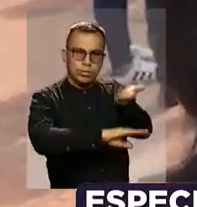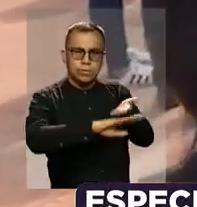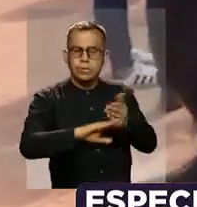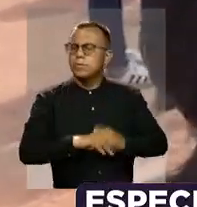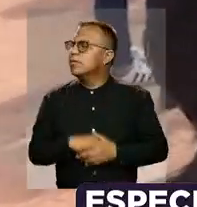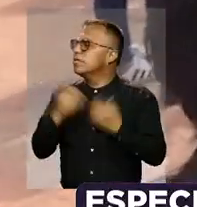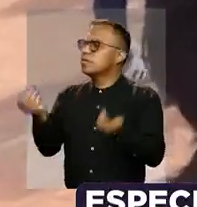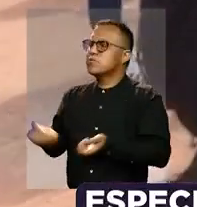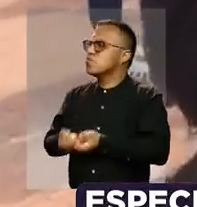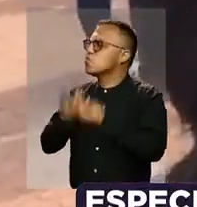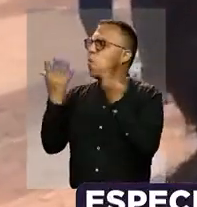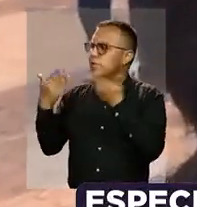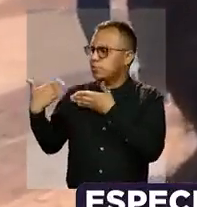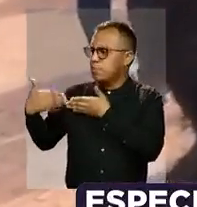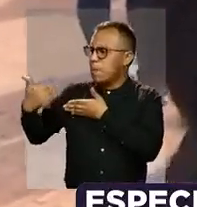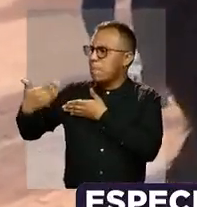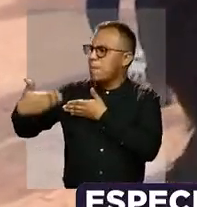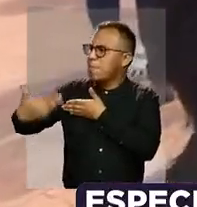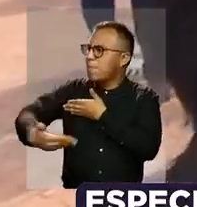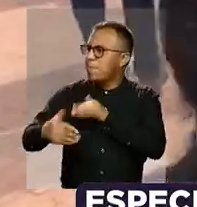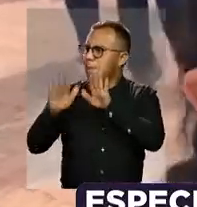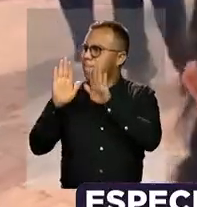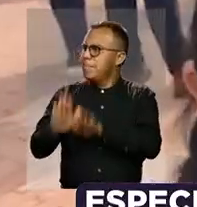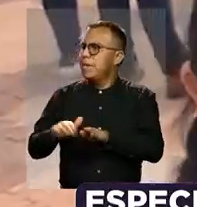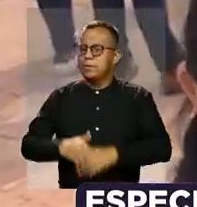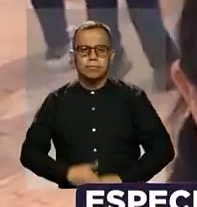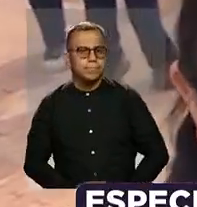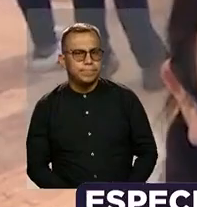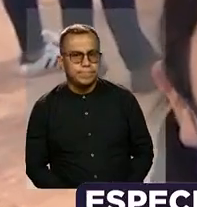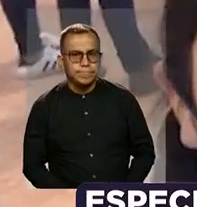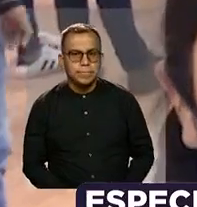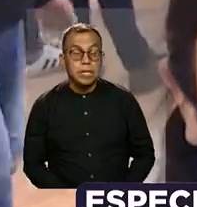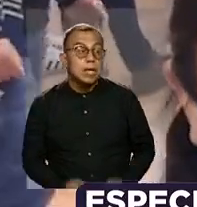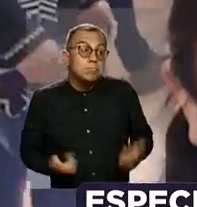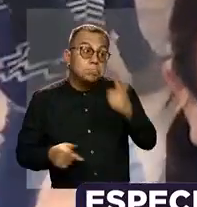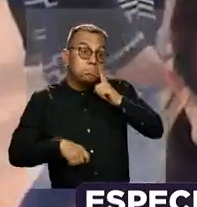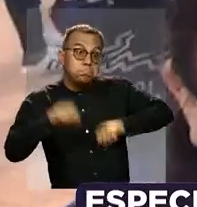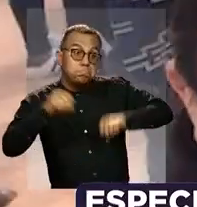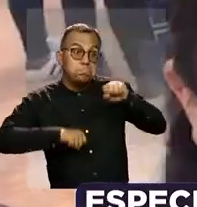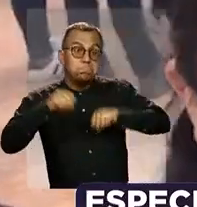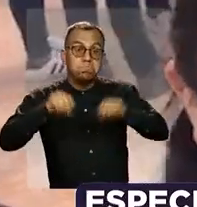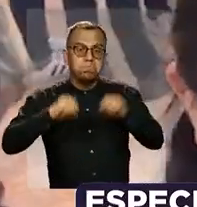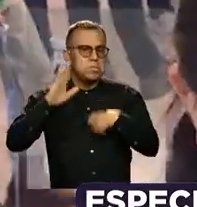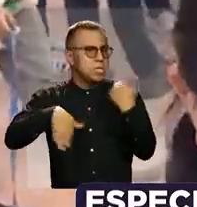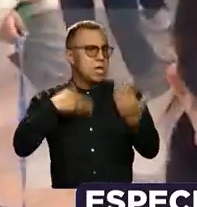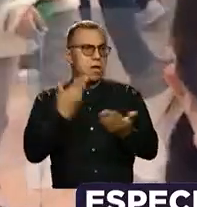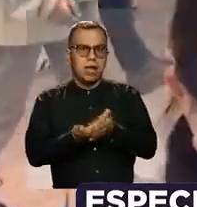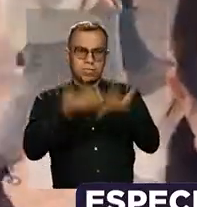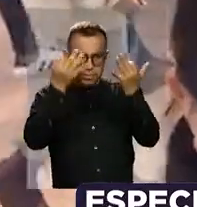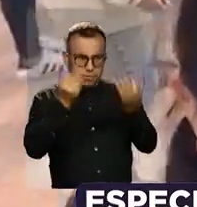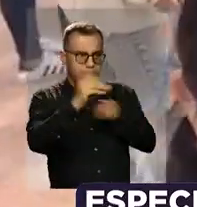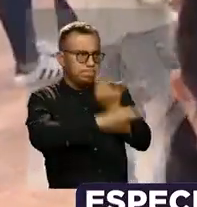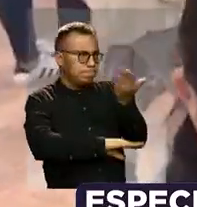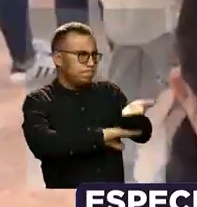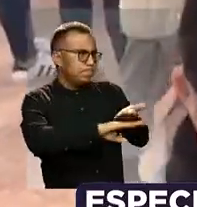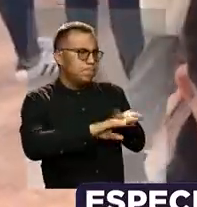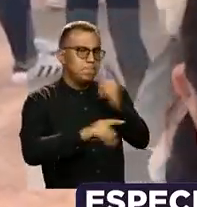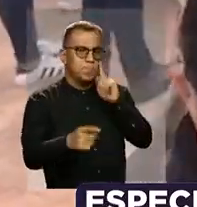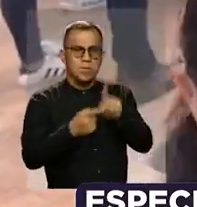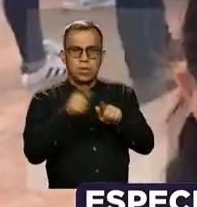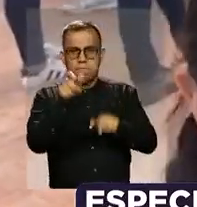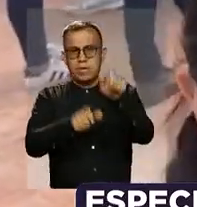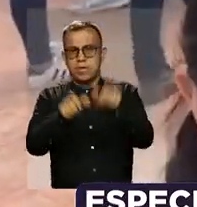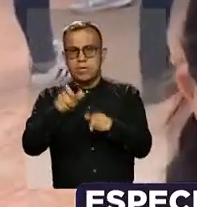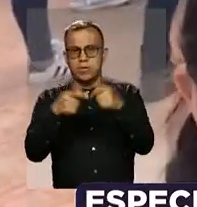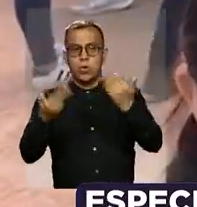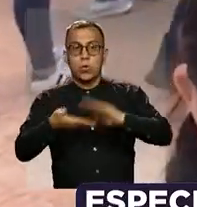cuántos días más piensan estar durante este paro? Lo posiblemente hasta que cumpla la petición que la estamos haciendo el pueblo colombiano